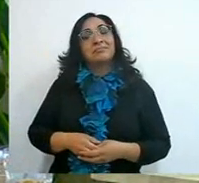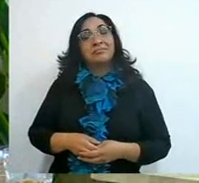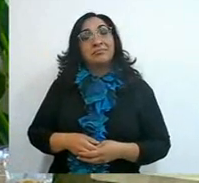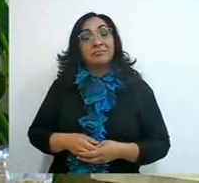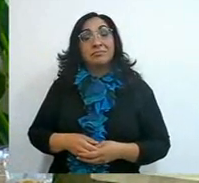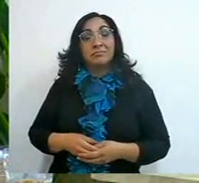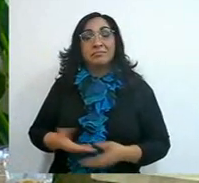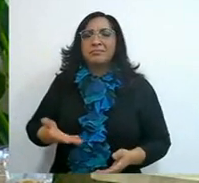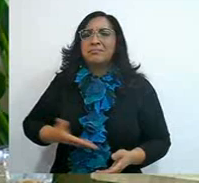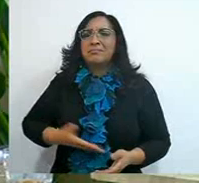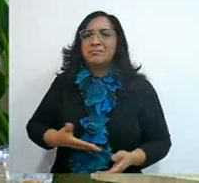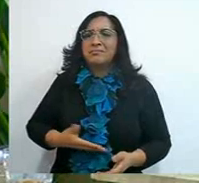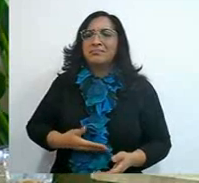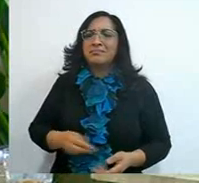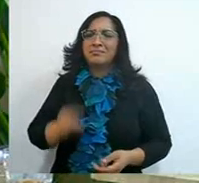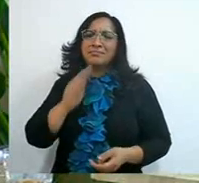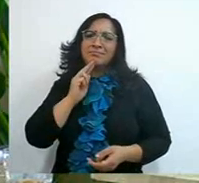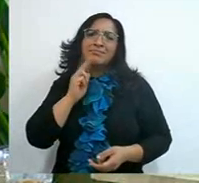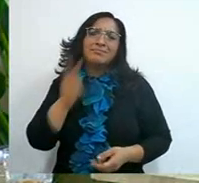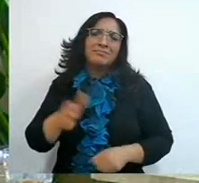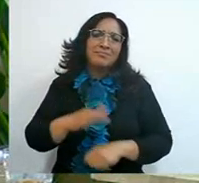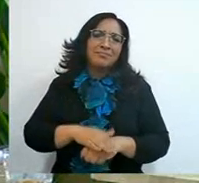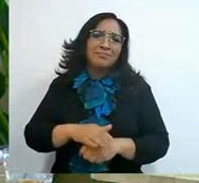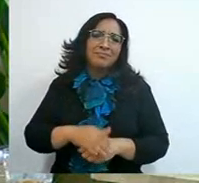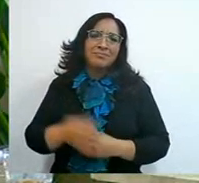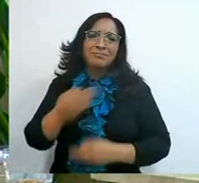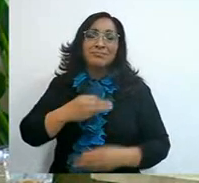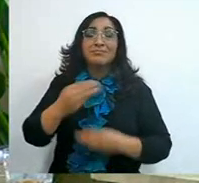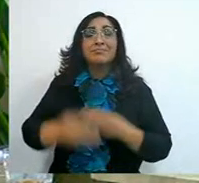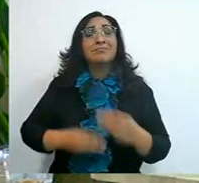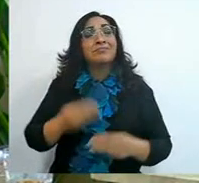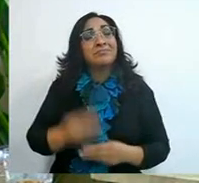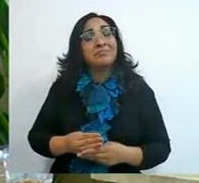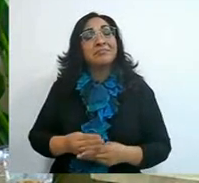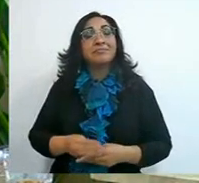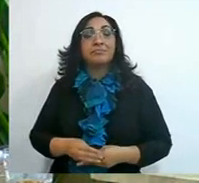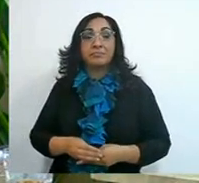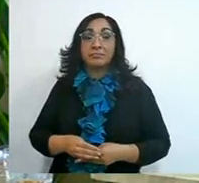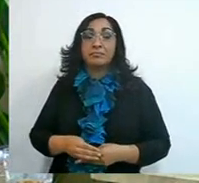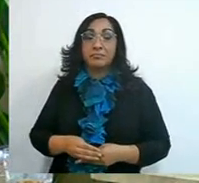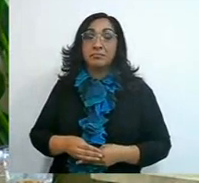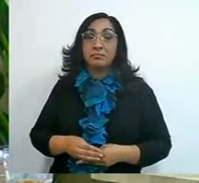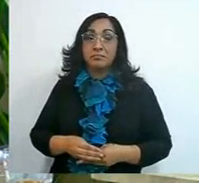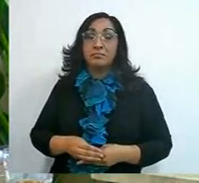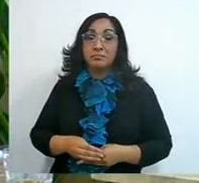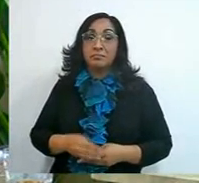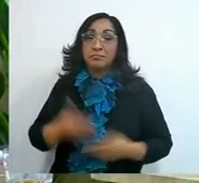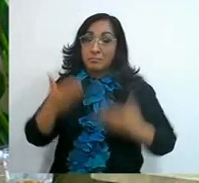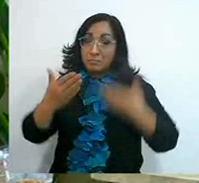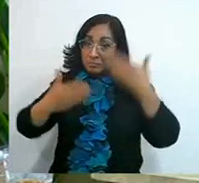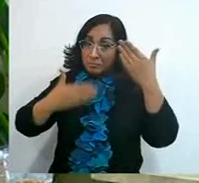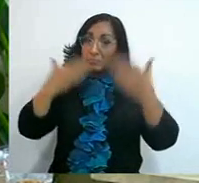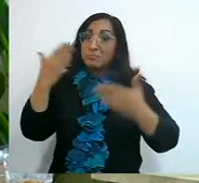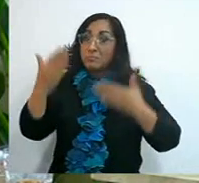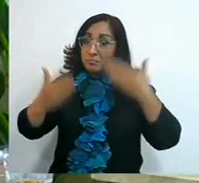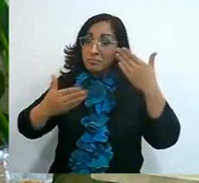y de tener los mejores amigos del mundo. Y me enseñó el Señor